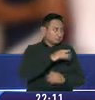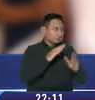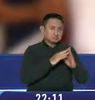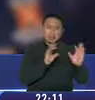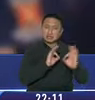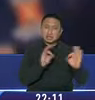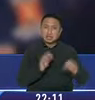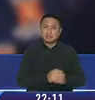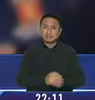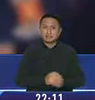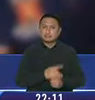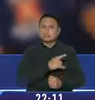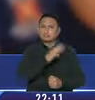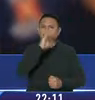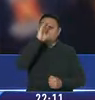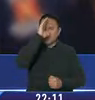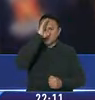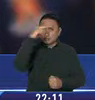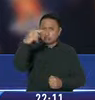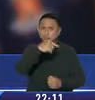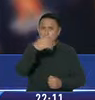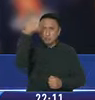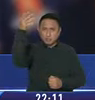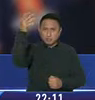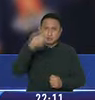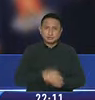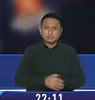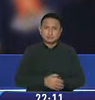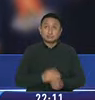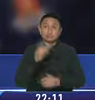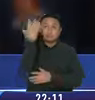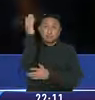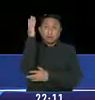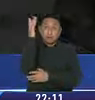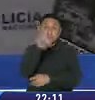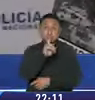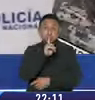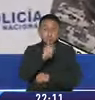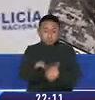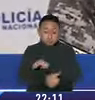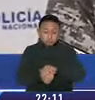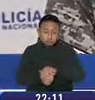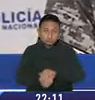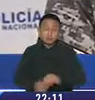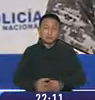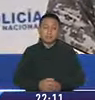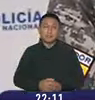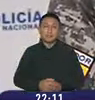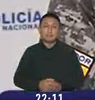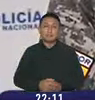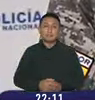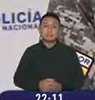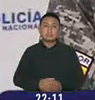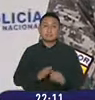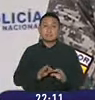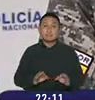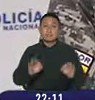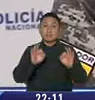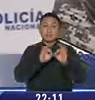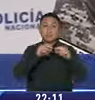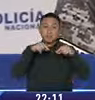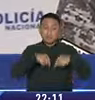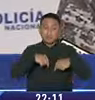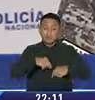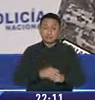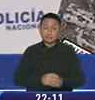Por ello, al docente lo mantenían amarrado bajo un árbol. Lo importante de esto, que el detonante es la